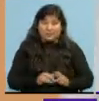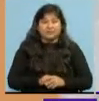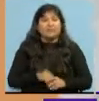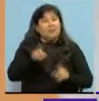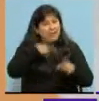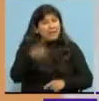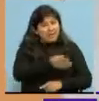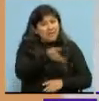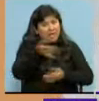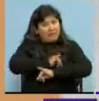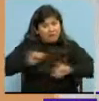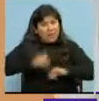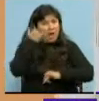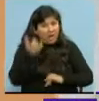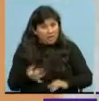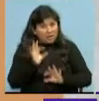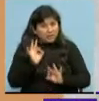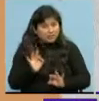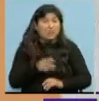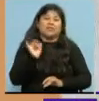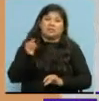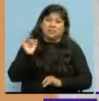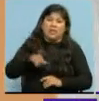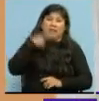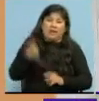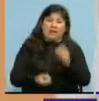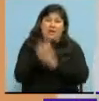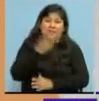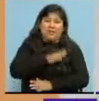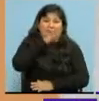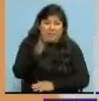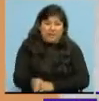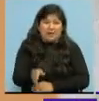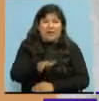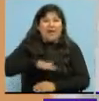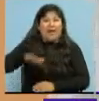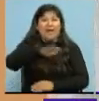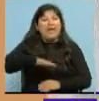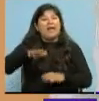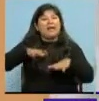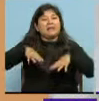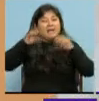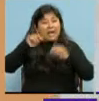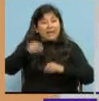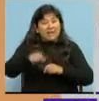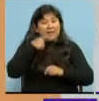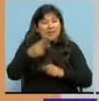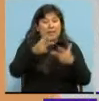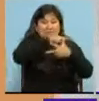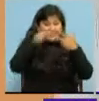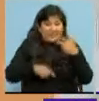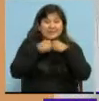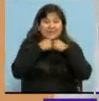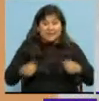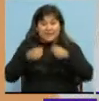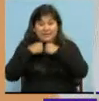de la iglesia catedral con un stand de del ministerio donde van a estar representadas las tres secretarías y ahí va a haber un